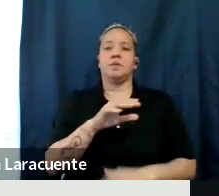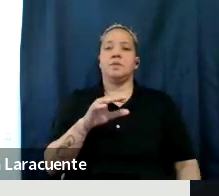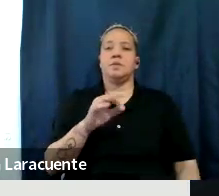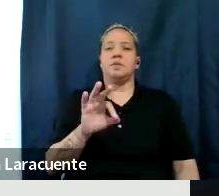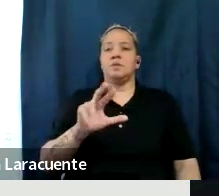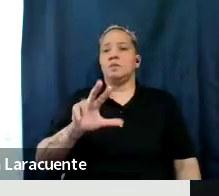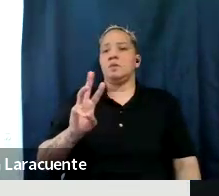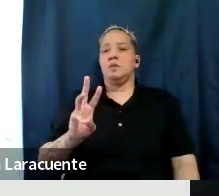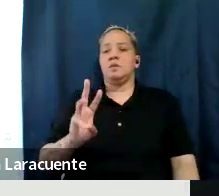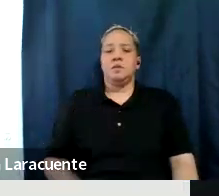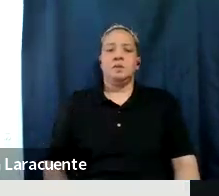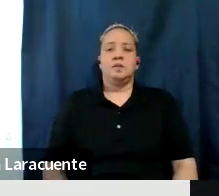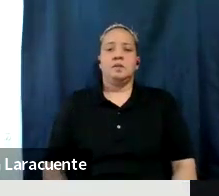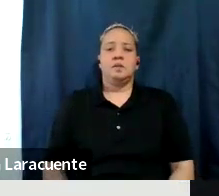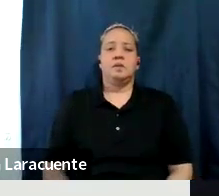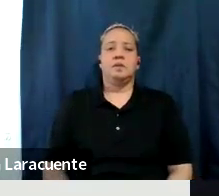1936.